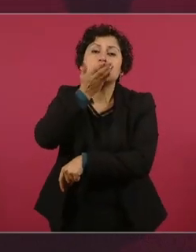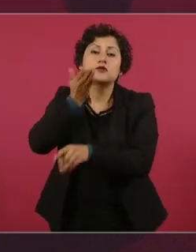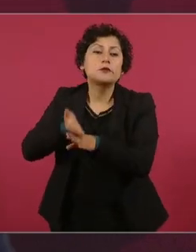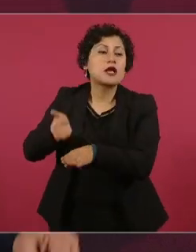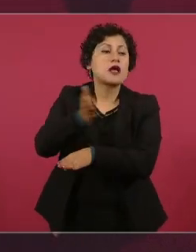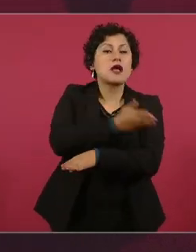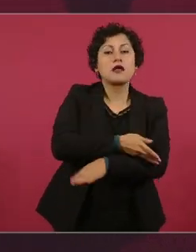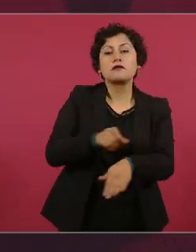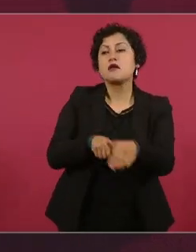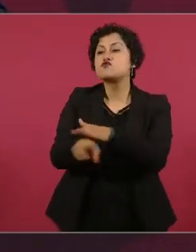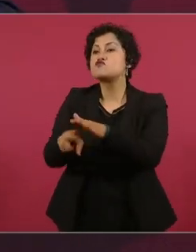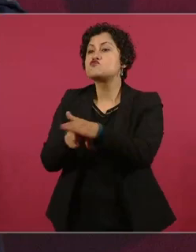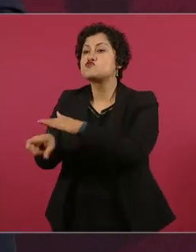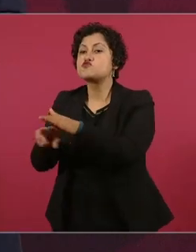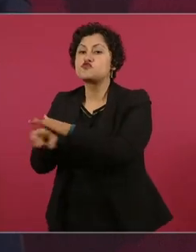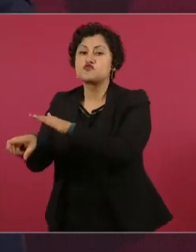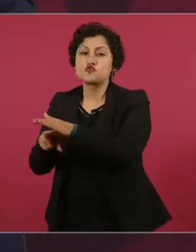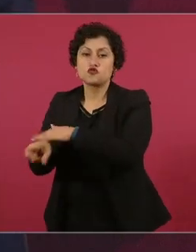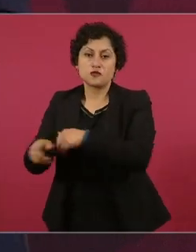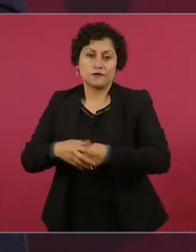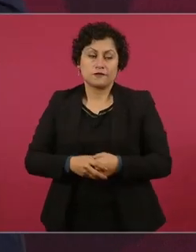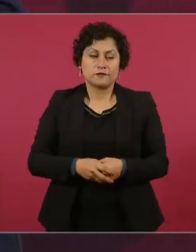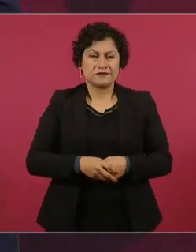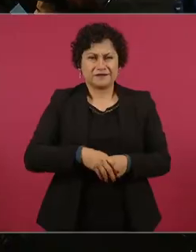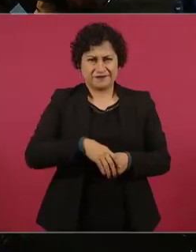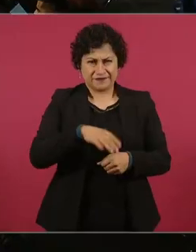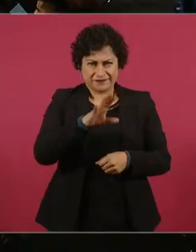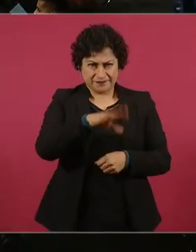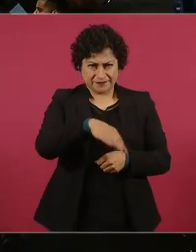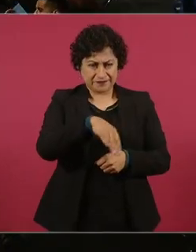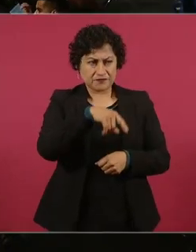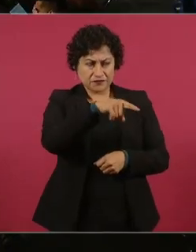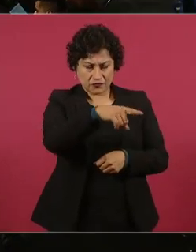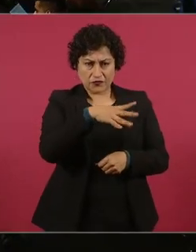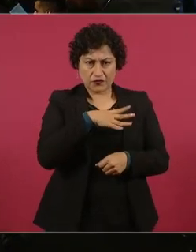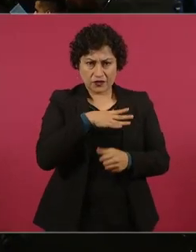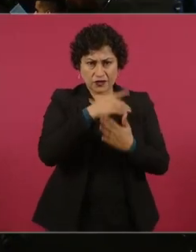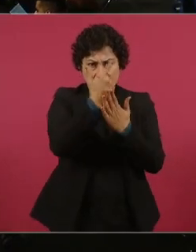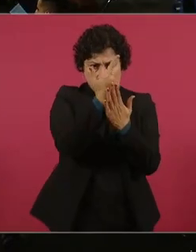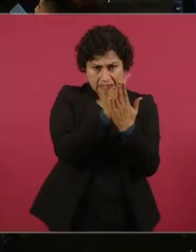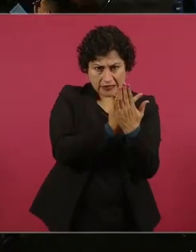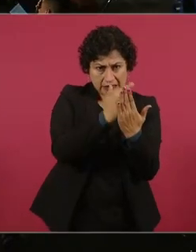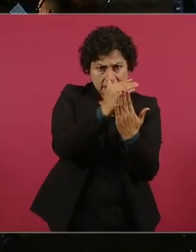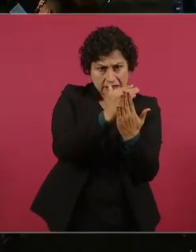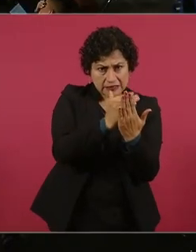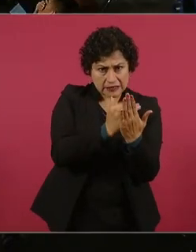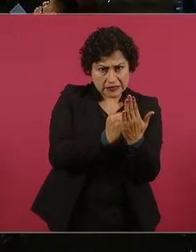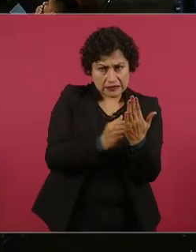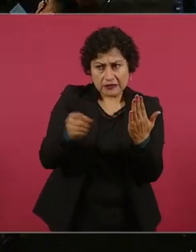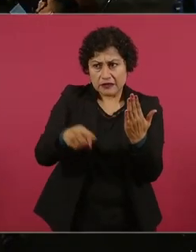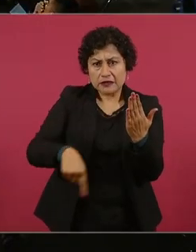¿no tienes la lista de cuánto recibían